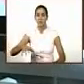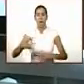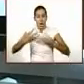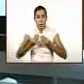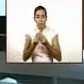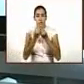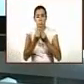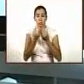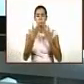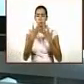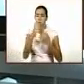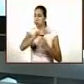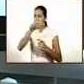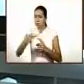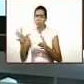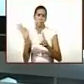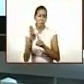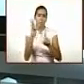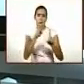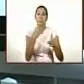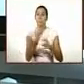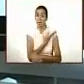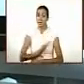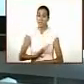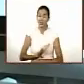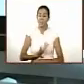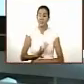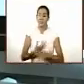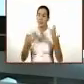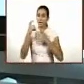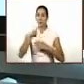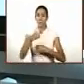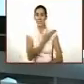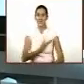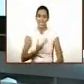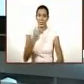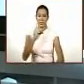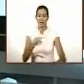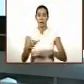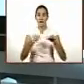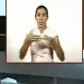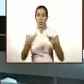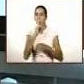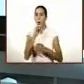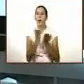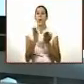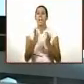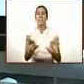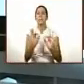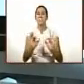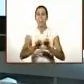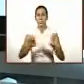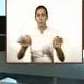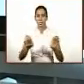Acompañado de numerosas muestras de afecto del pueblo, el presidente de la República, Hugo Chávez, y su homólogo, Evo Morales, inauguraron una escuela de educación especial